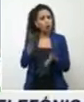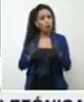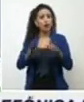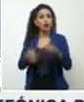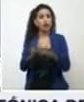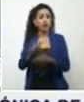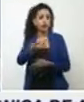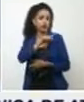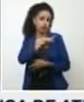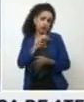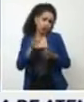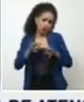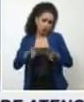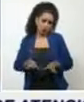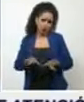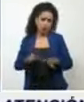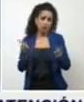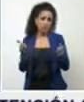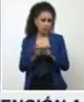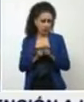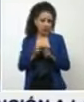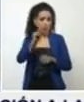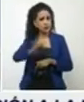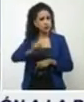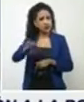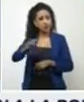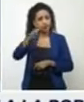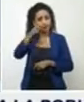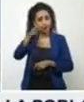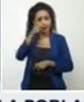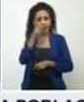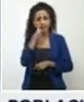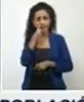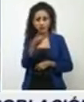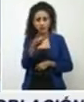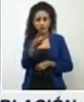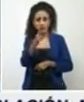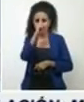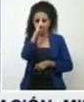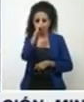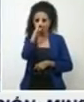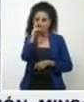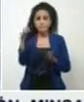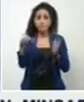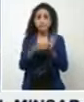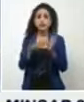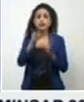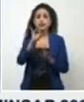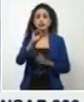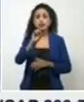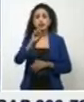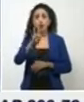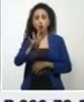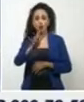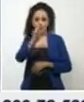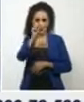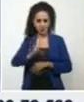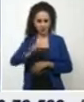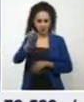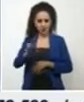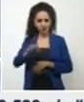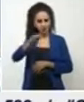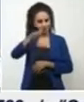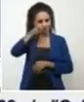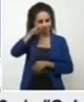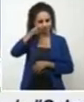lógico, y se vigilan en la atención primaria de salud 1.704 personas. Aquí